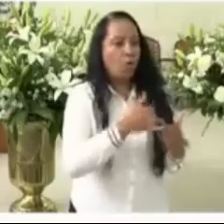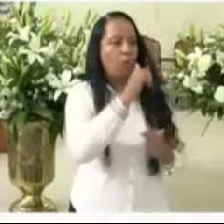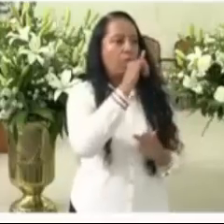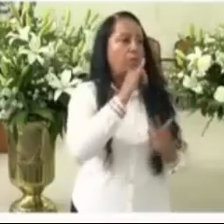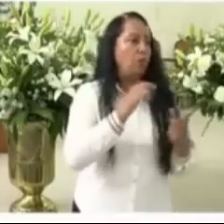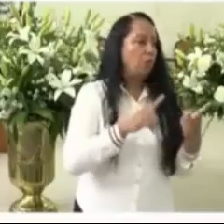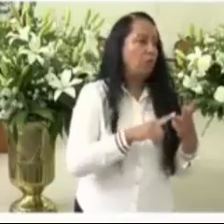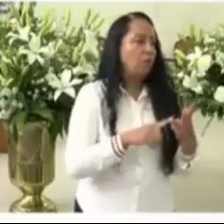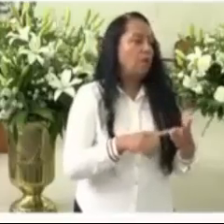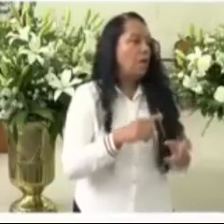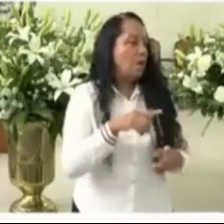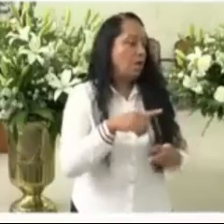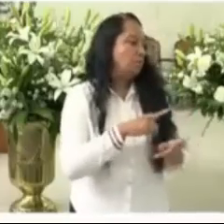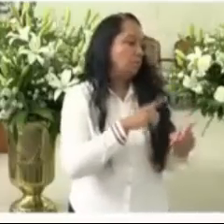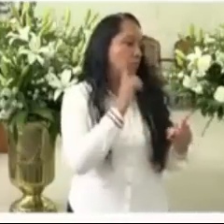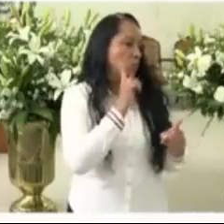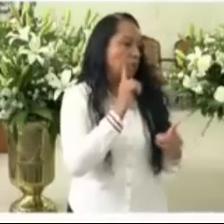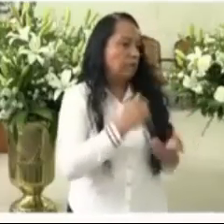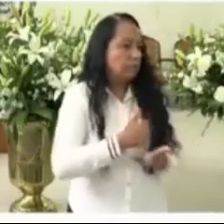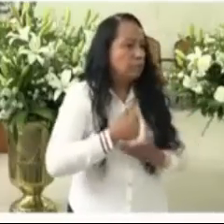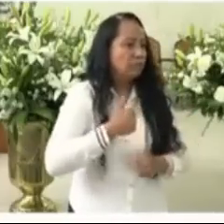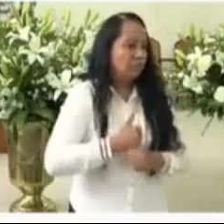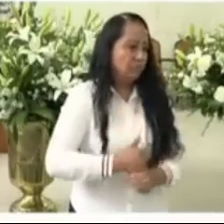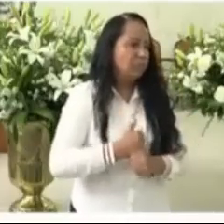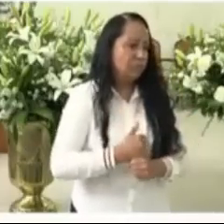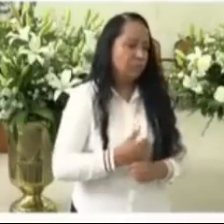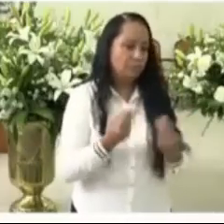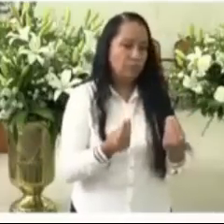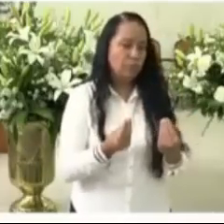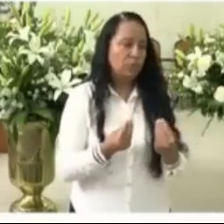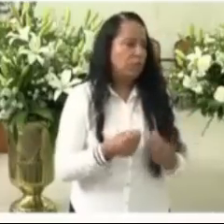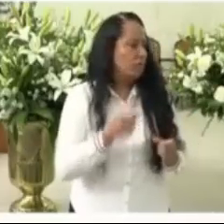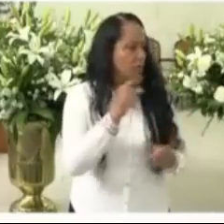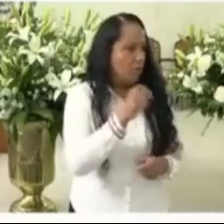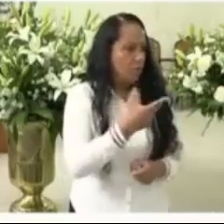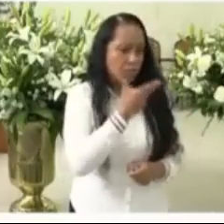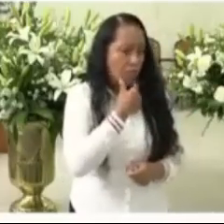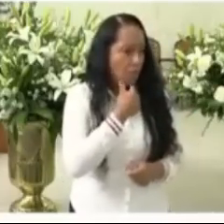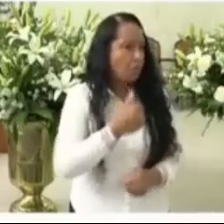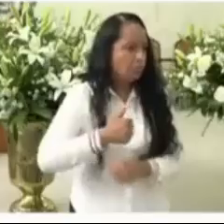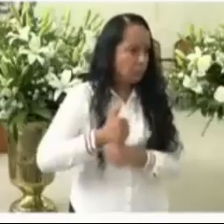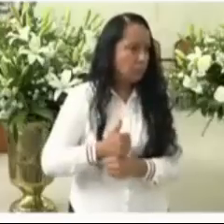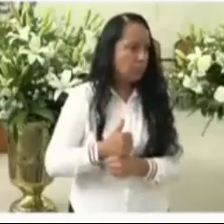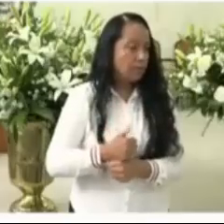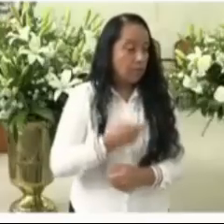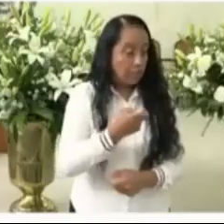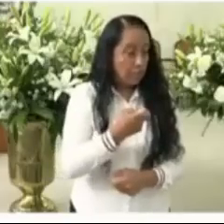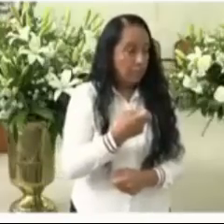que tenemos que volver nuestros ojos al Señor. Es ahí